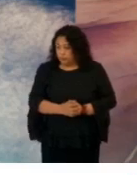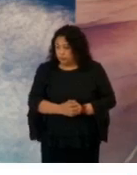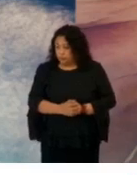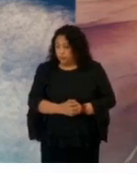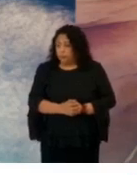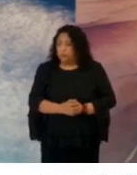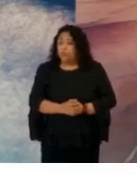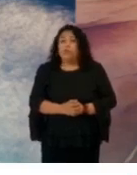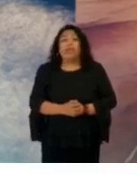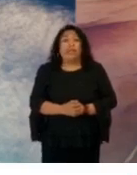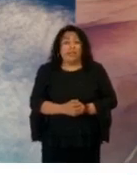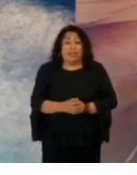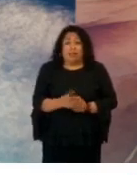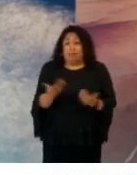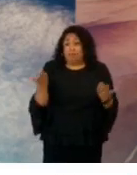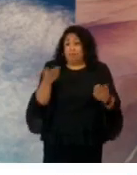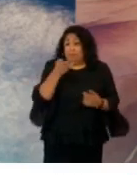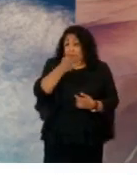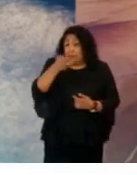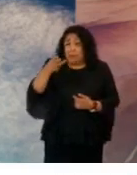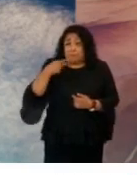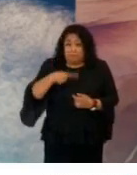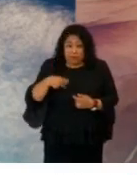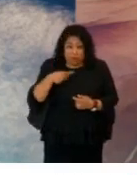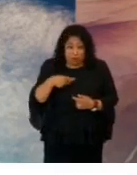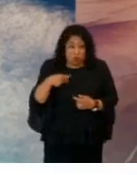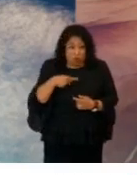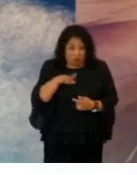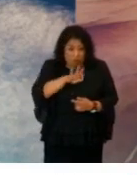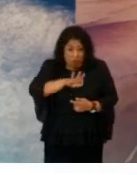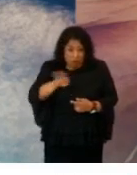no es posible ser ciudadano sin estar organizado.